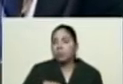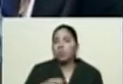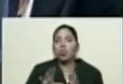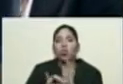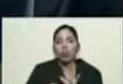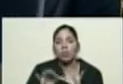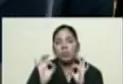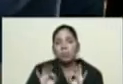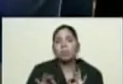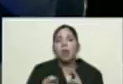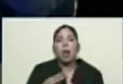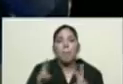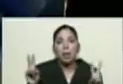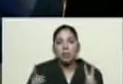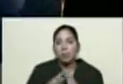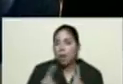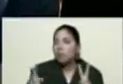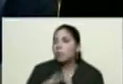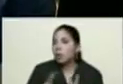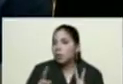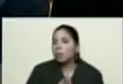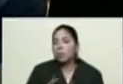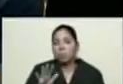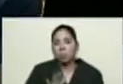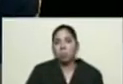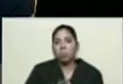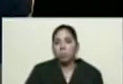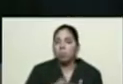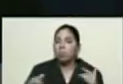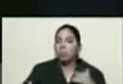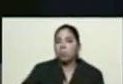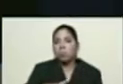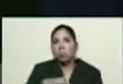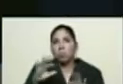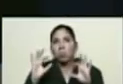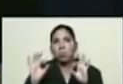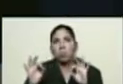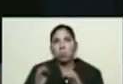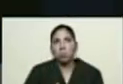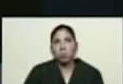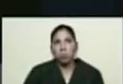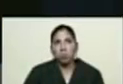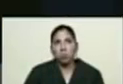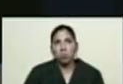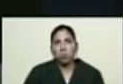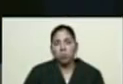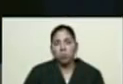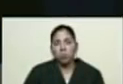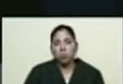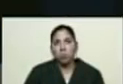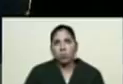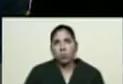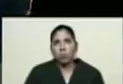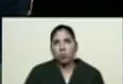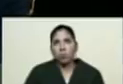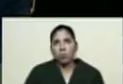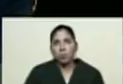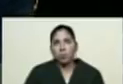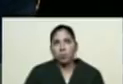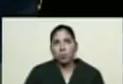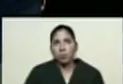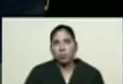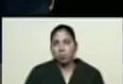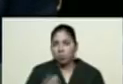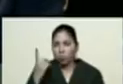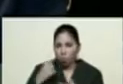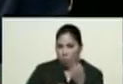paz. Y algunos nos preguntábamos: ¿pero será tan directamente proporcional el efecto? ¿No será